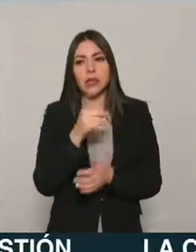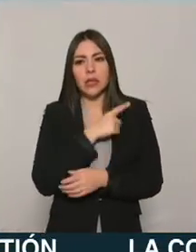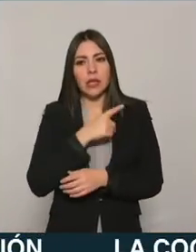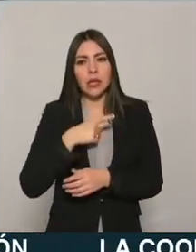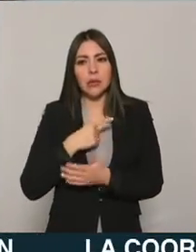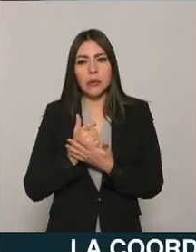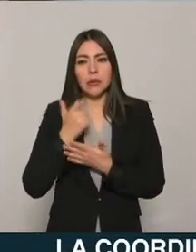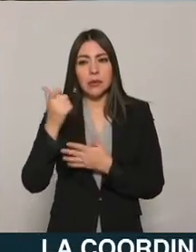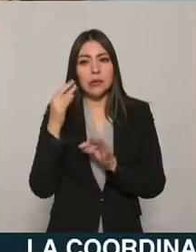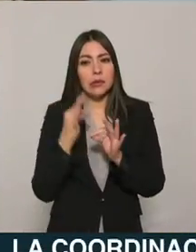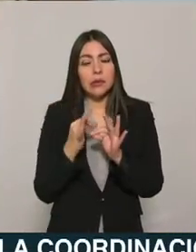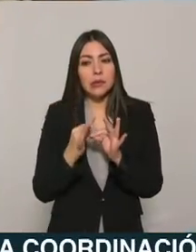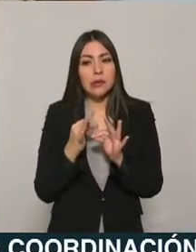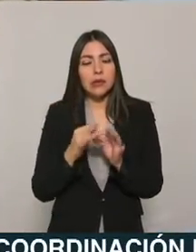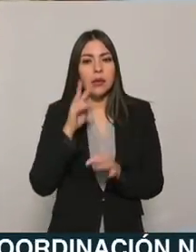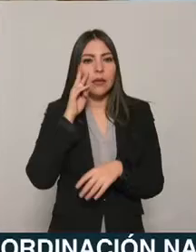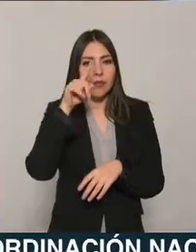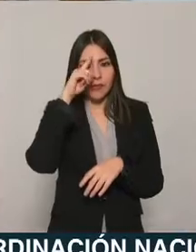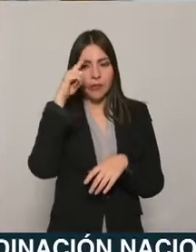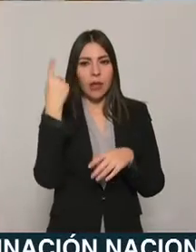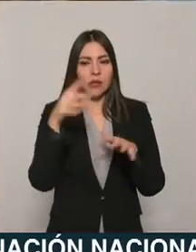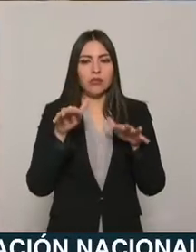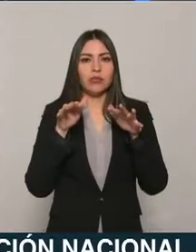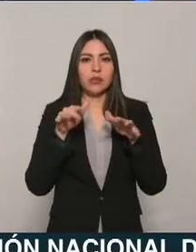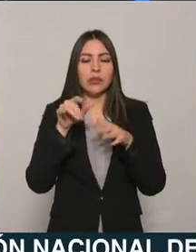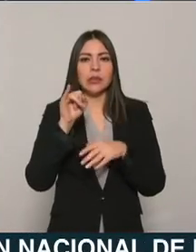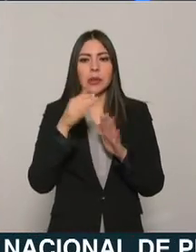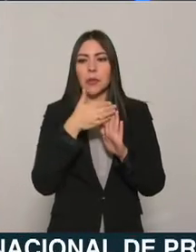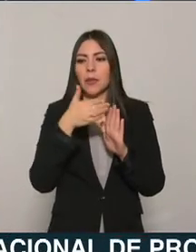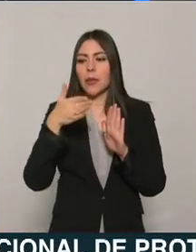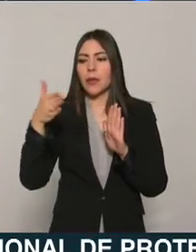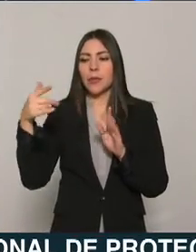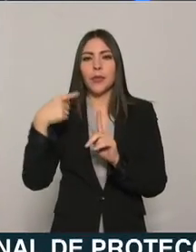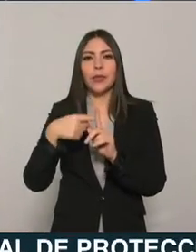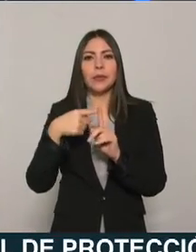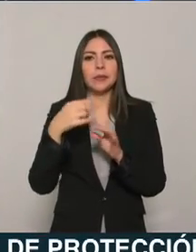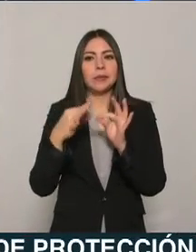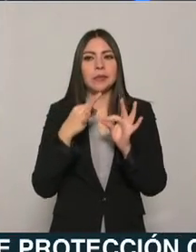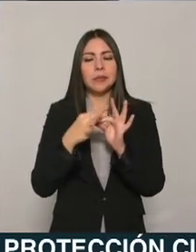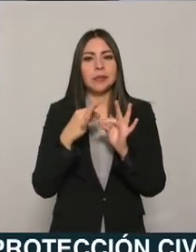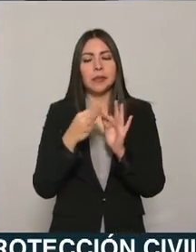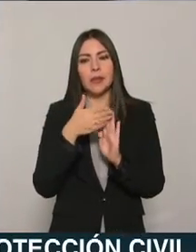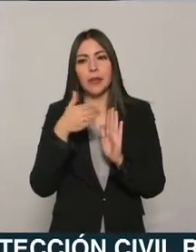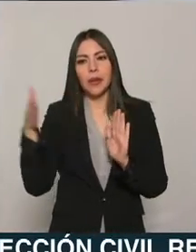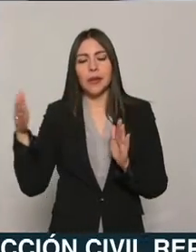corriente reflejará el cumplimiento. Con imágenes de Javier Cordero, Iraís Morquecho, 21 Noticias.